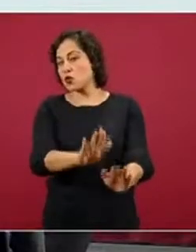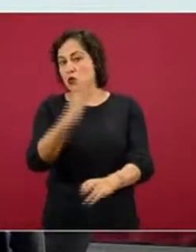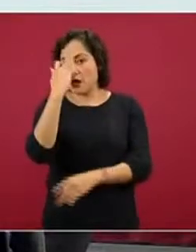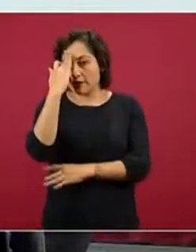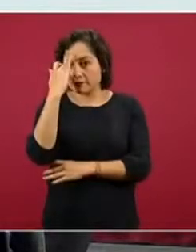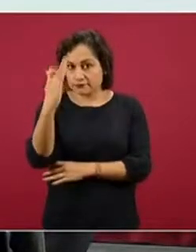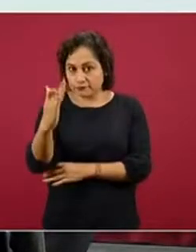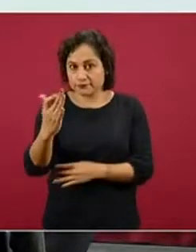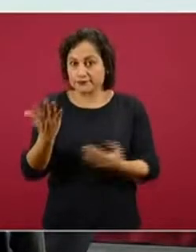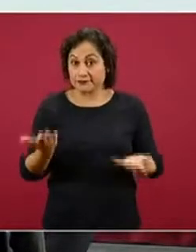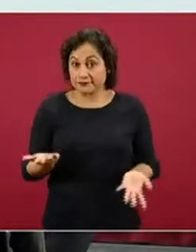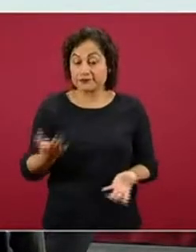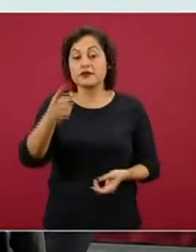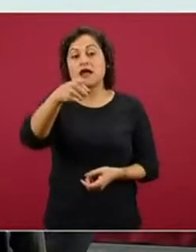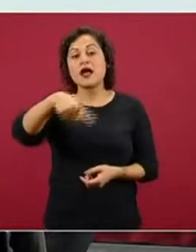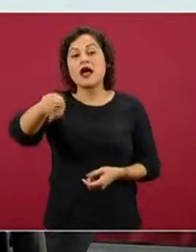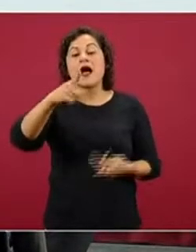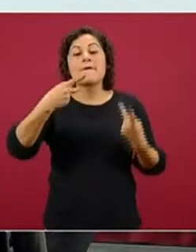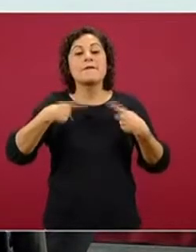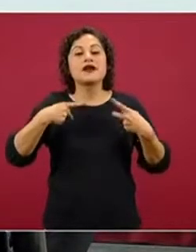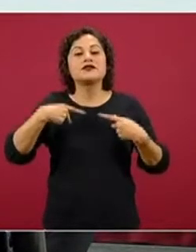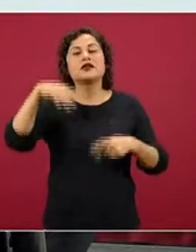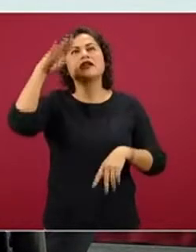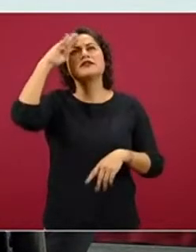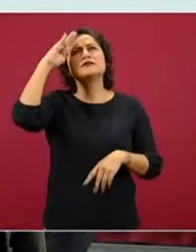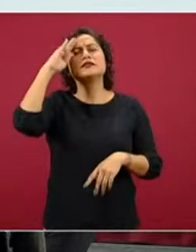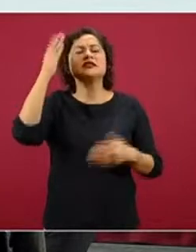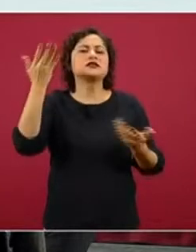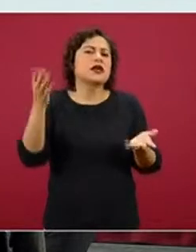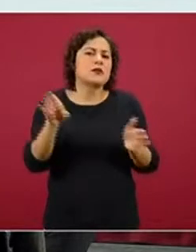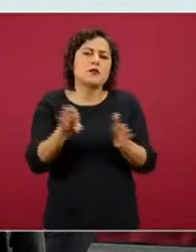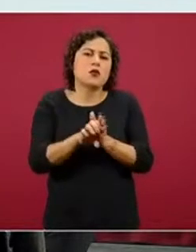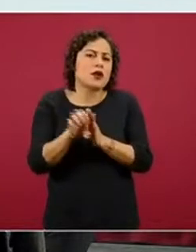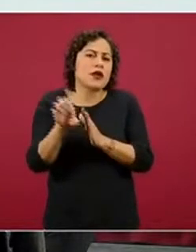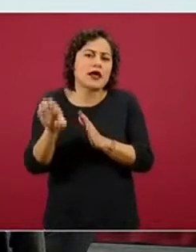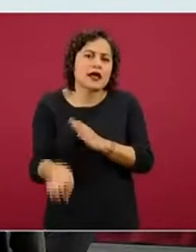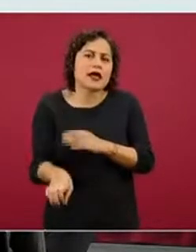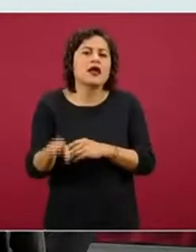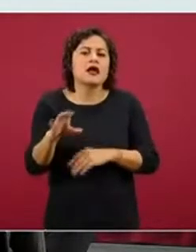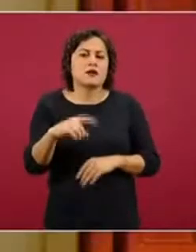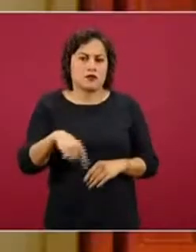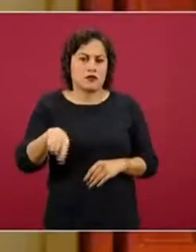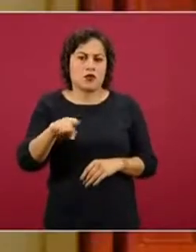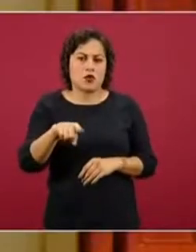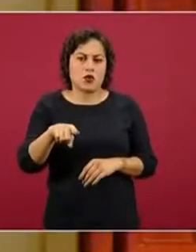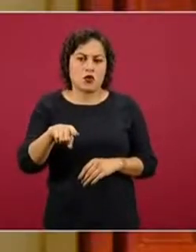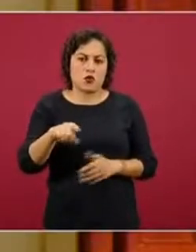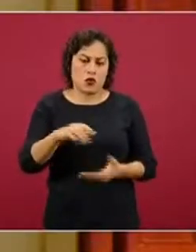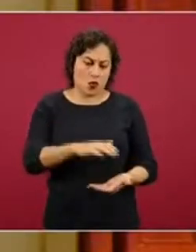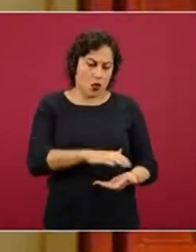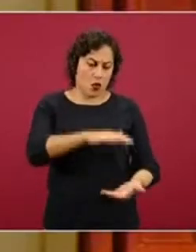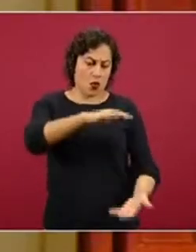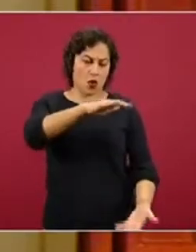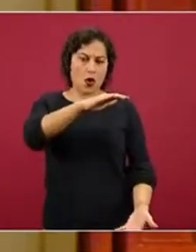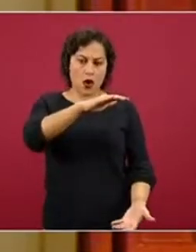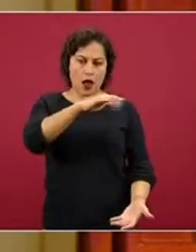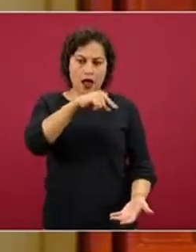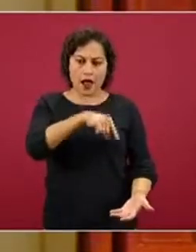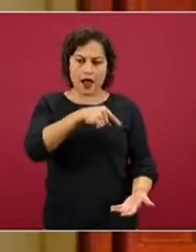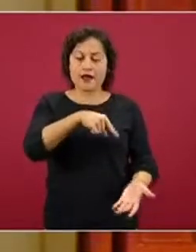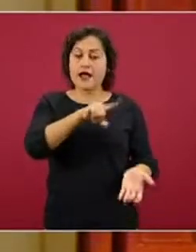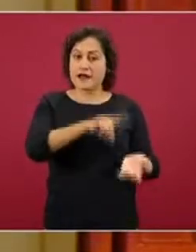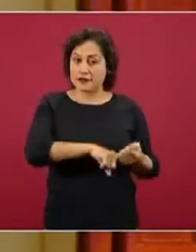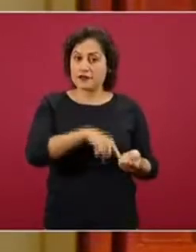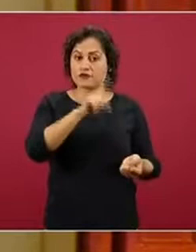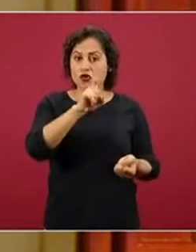cree que si yo tengo un criadero, puede ser un contenedor de agua que está